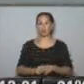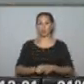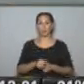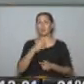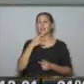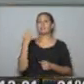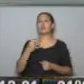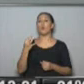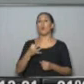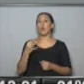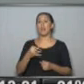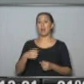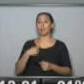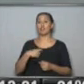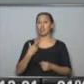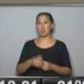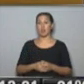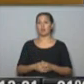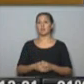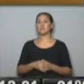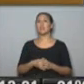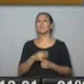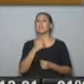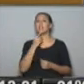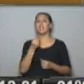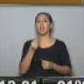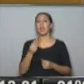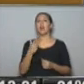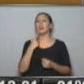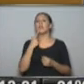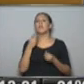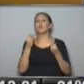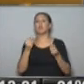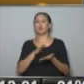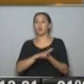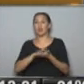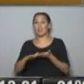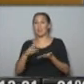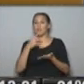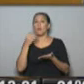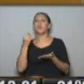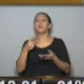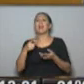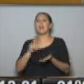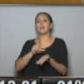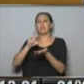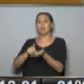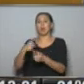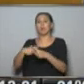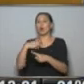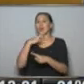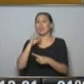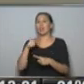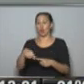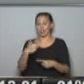de seguridad social, vamos a implementar un suplemento excepcional para la asignación universal por hijo durante los 3